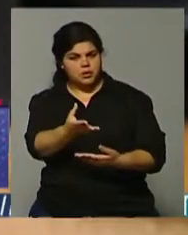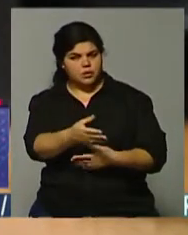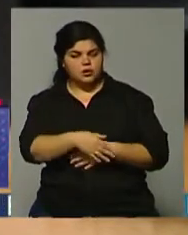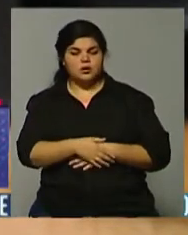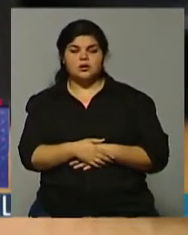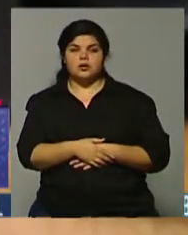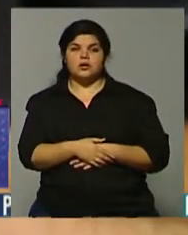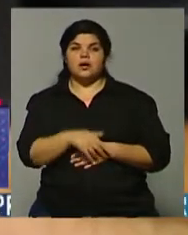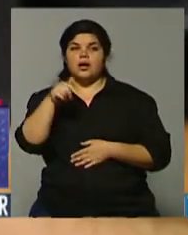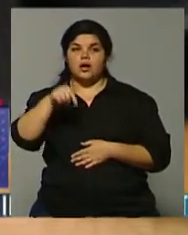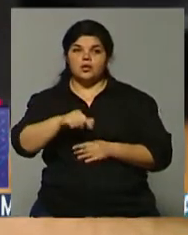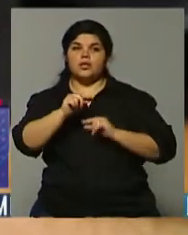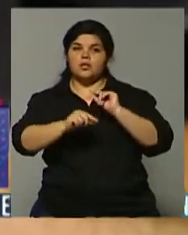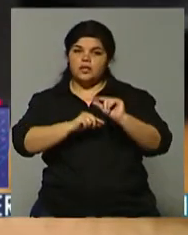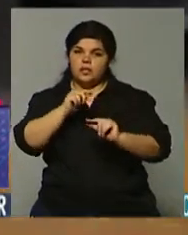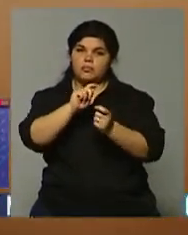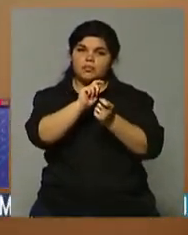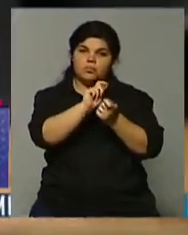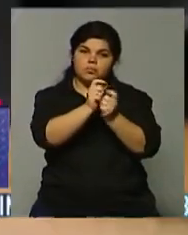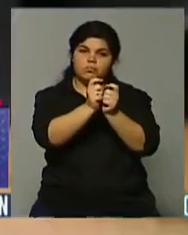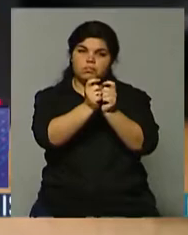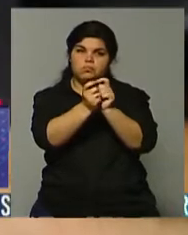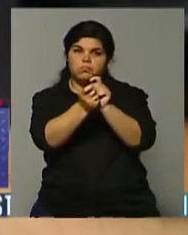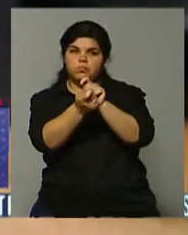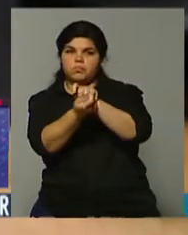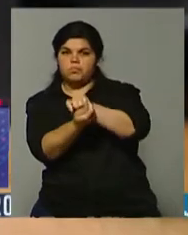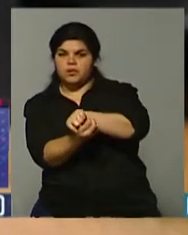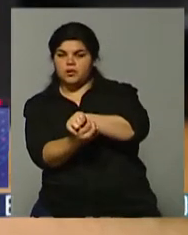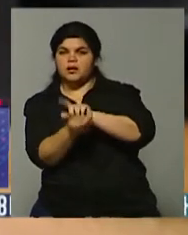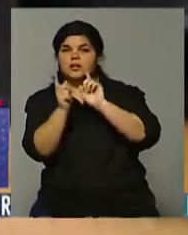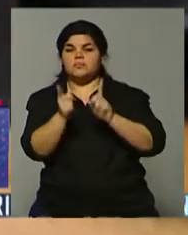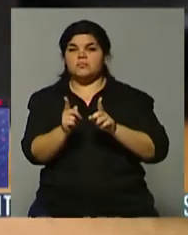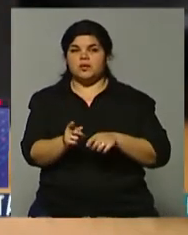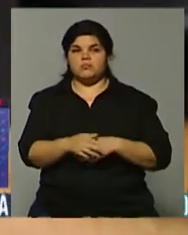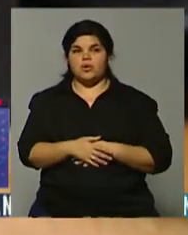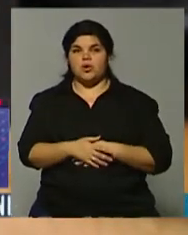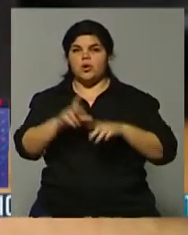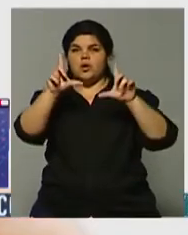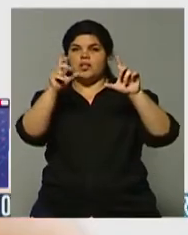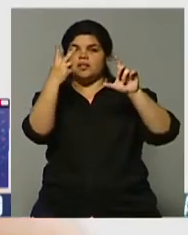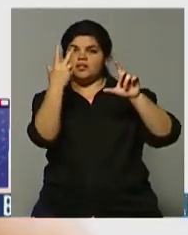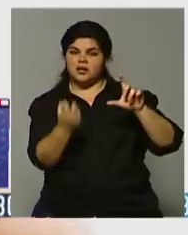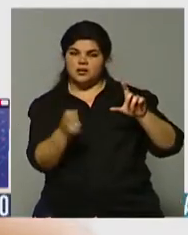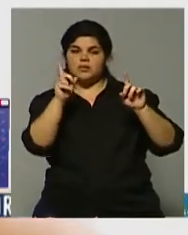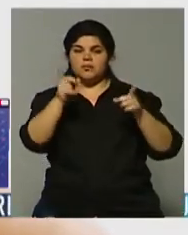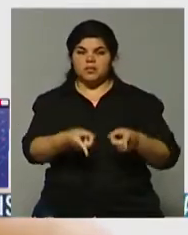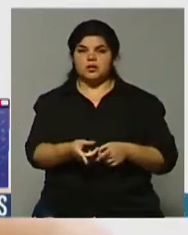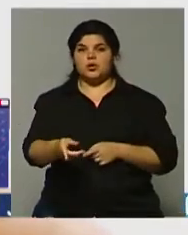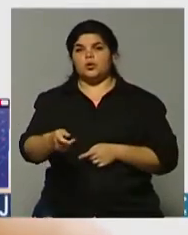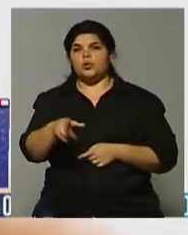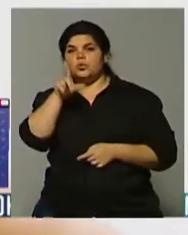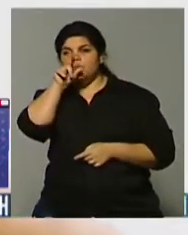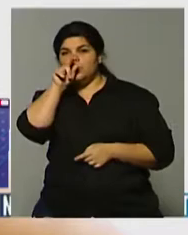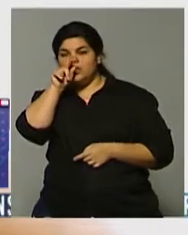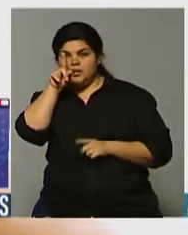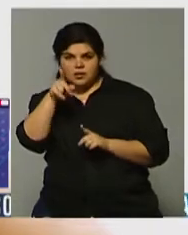Están en proceso de transformación o de que empezar a tener la funcionalidad. Instagram está pensando en modo oscuro. Bueno, Twitter, viste que tiene modo oscuro. Sí, yo Facebook uso